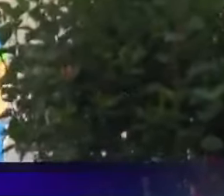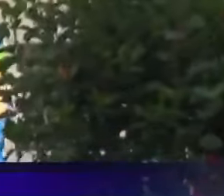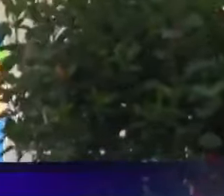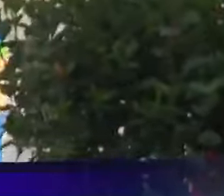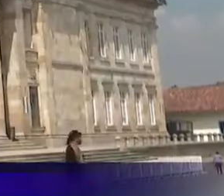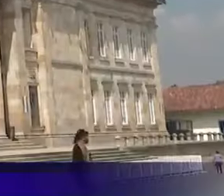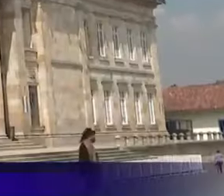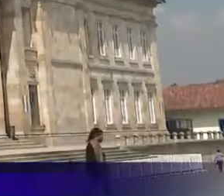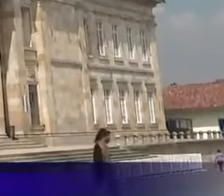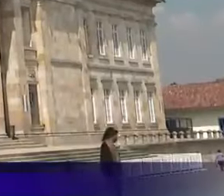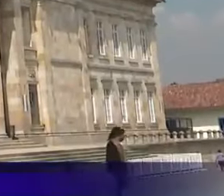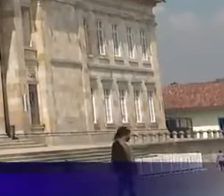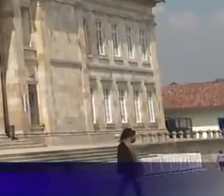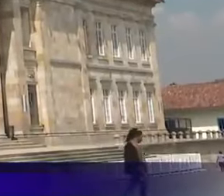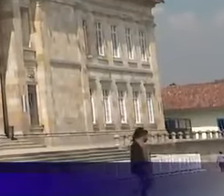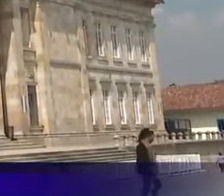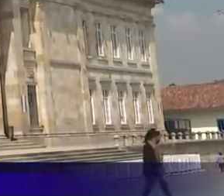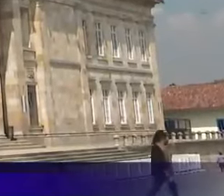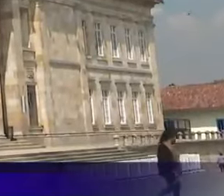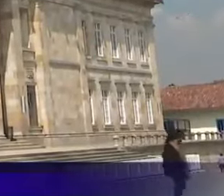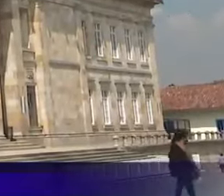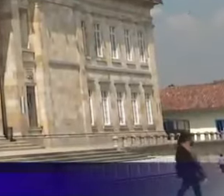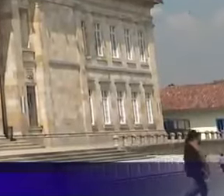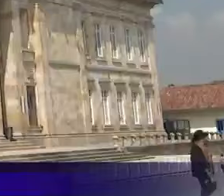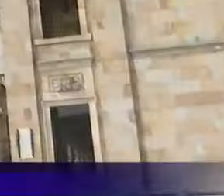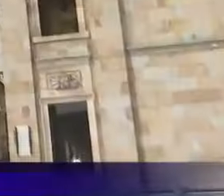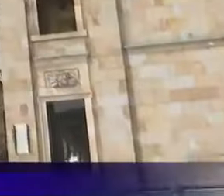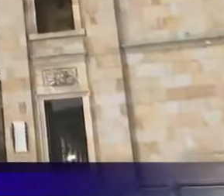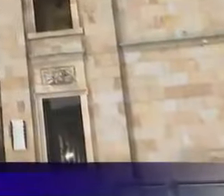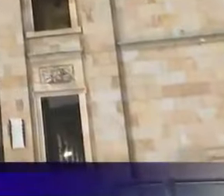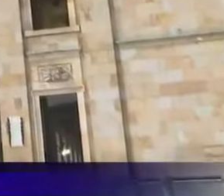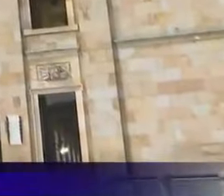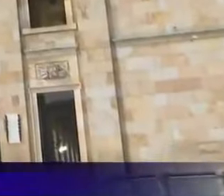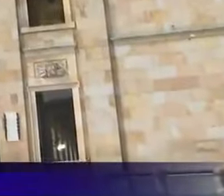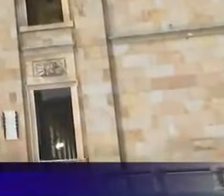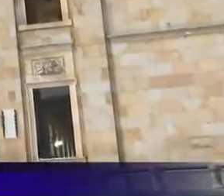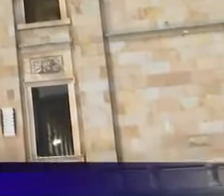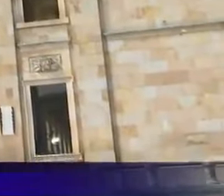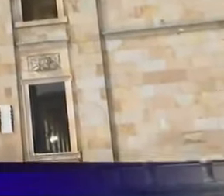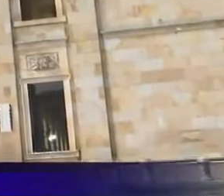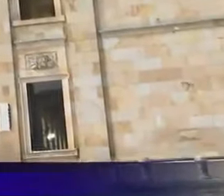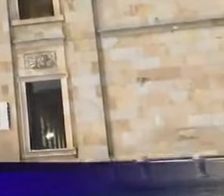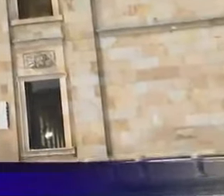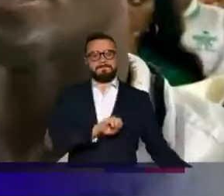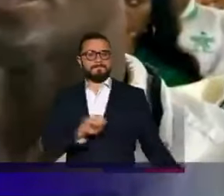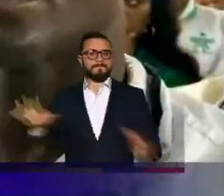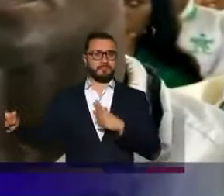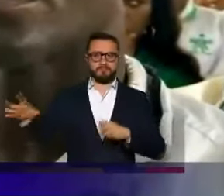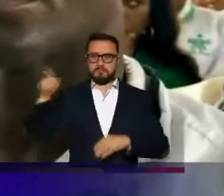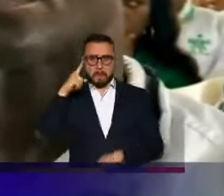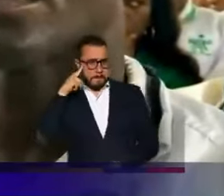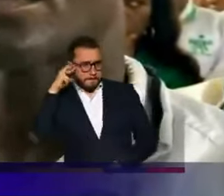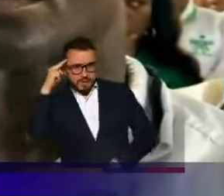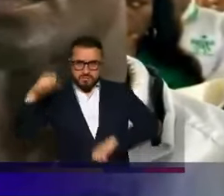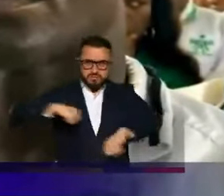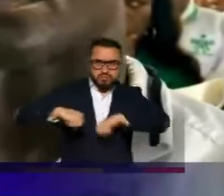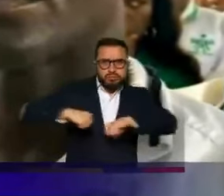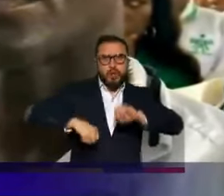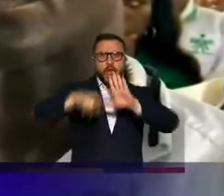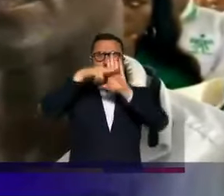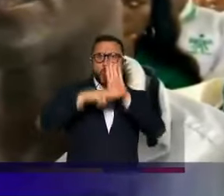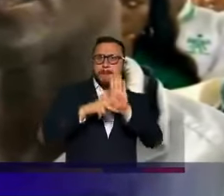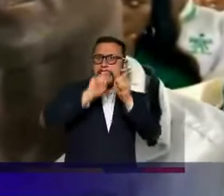de todo el planeta y la forma de llegar a una transformación es con el cambio de normas y con destinación de presupuestos. Cambiar las